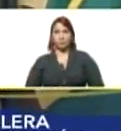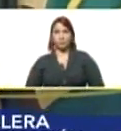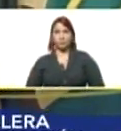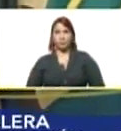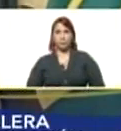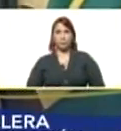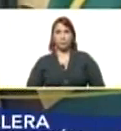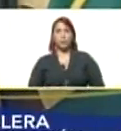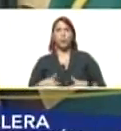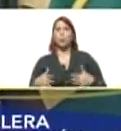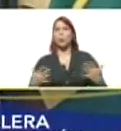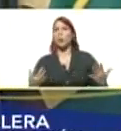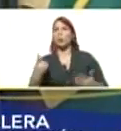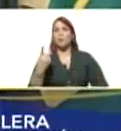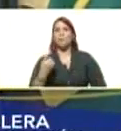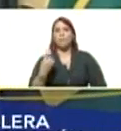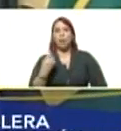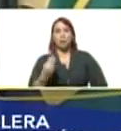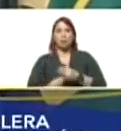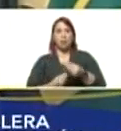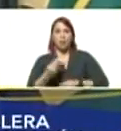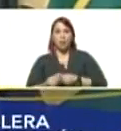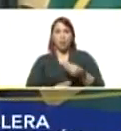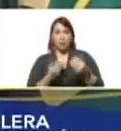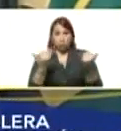¿Cuánto falta hace ahora, no?